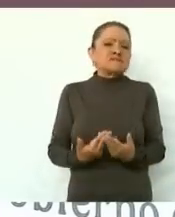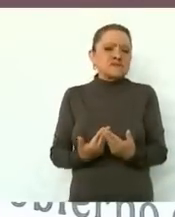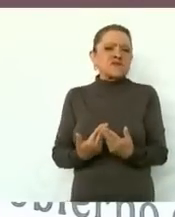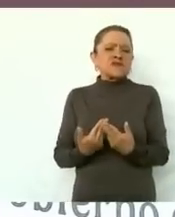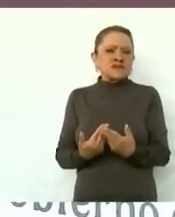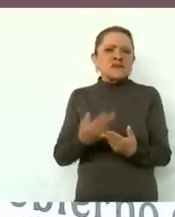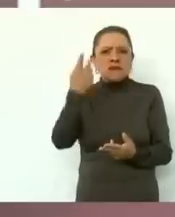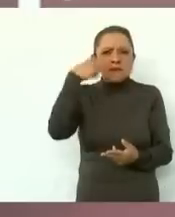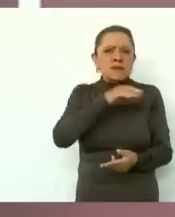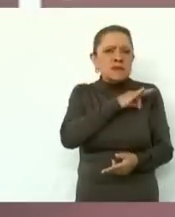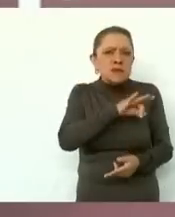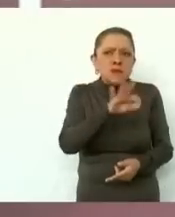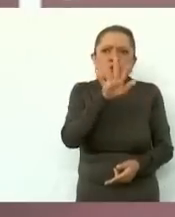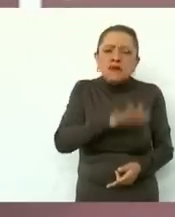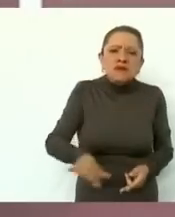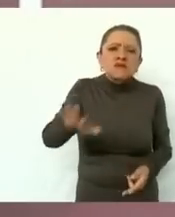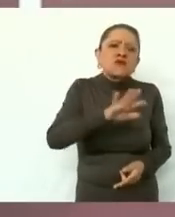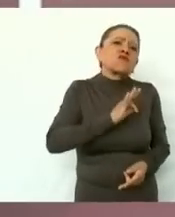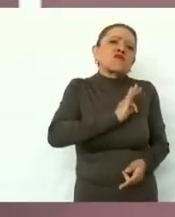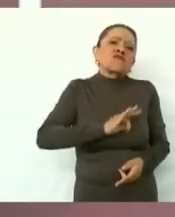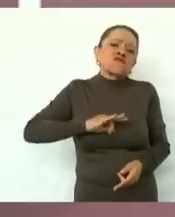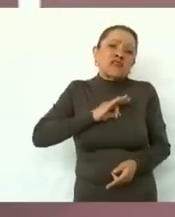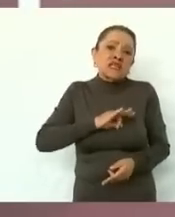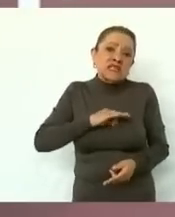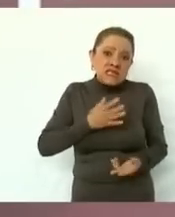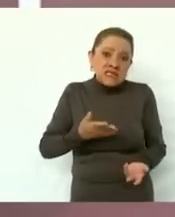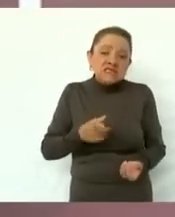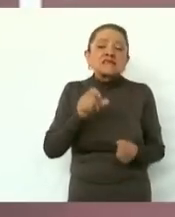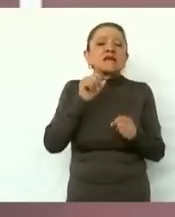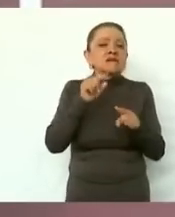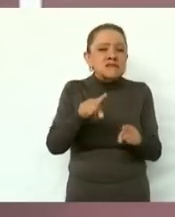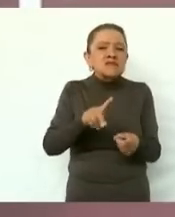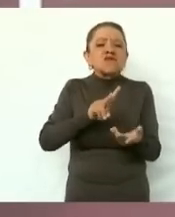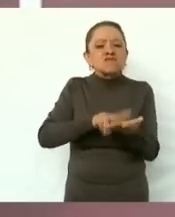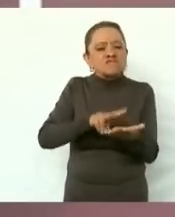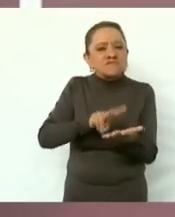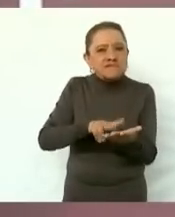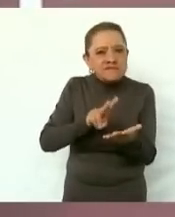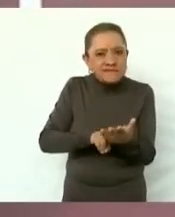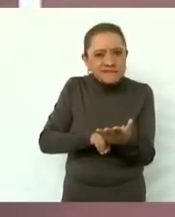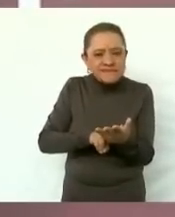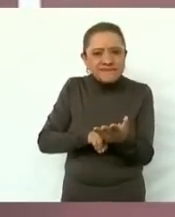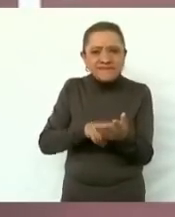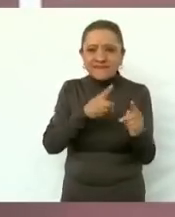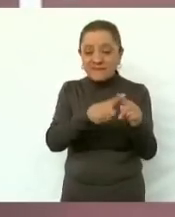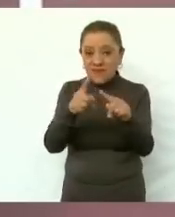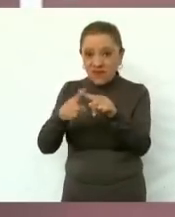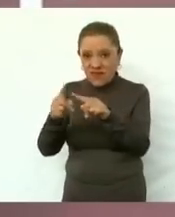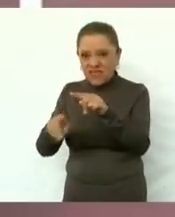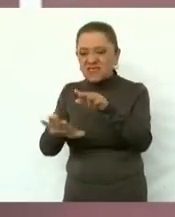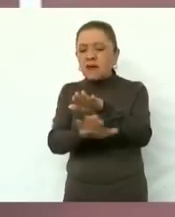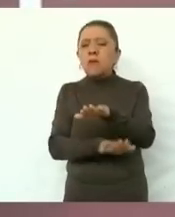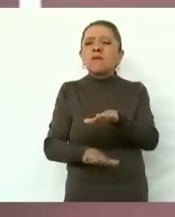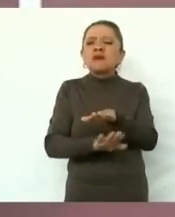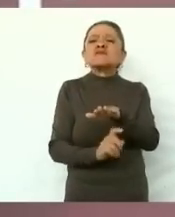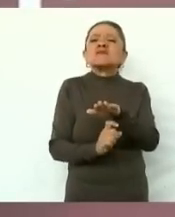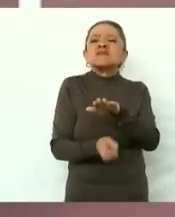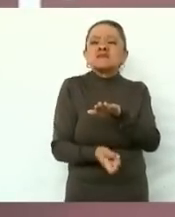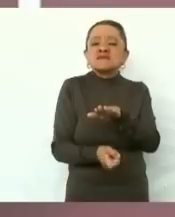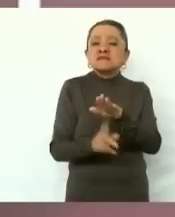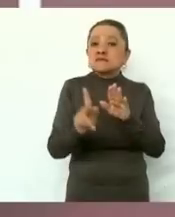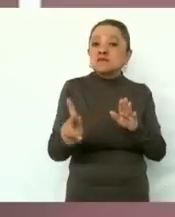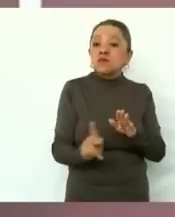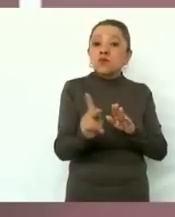felicidad del pueblo y al mismo tiempo construir valores distintos, basados en los valores de los pueblos